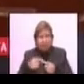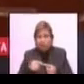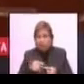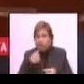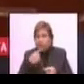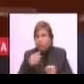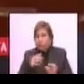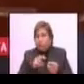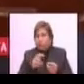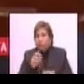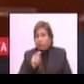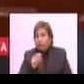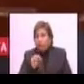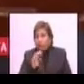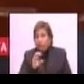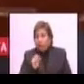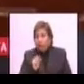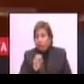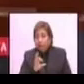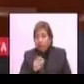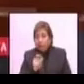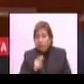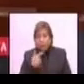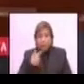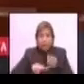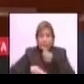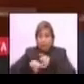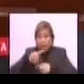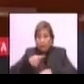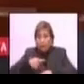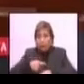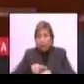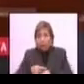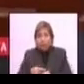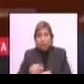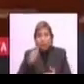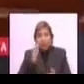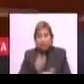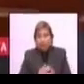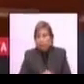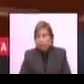asomo termocefálico, venir a pechar.